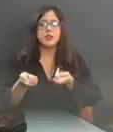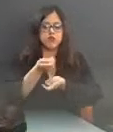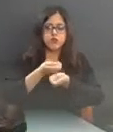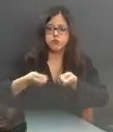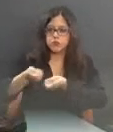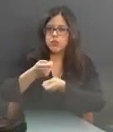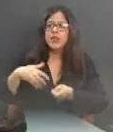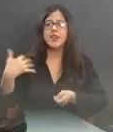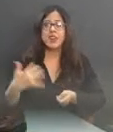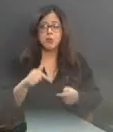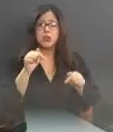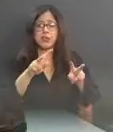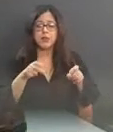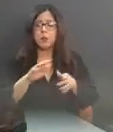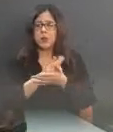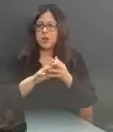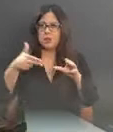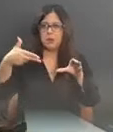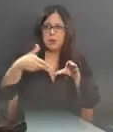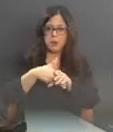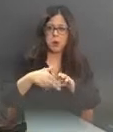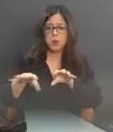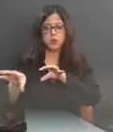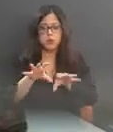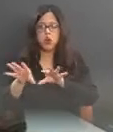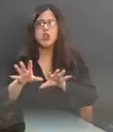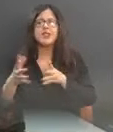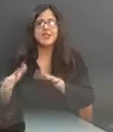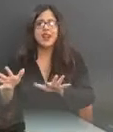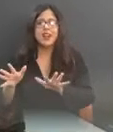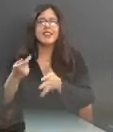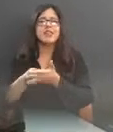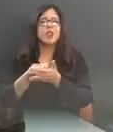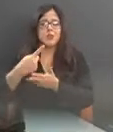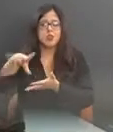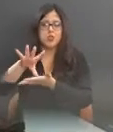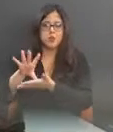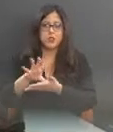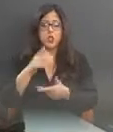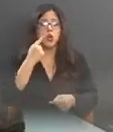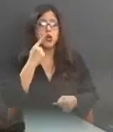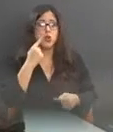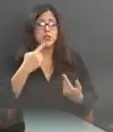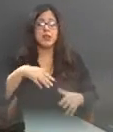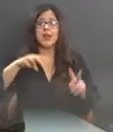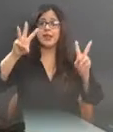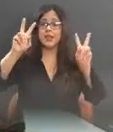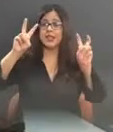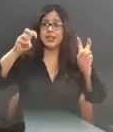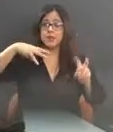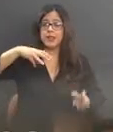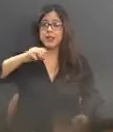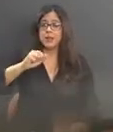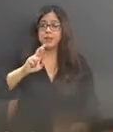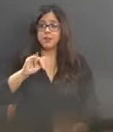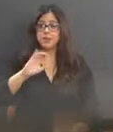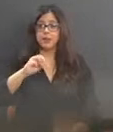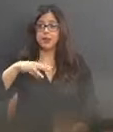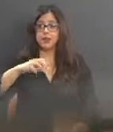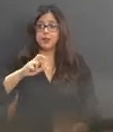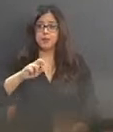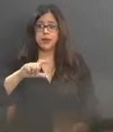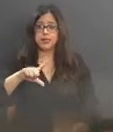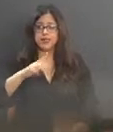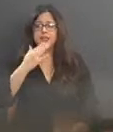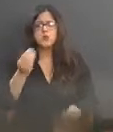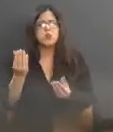tipo de cambio, la bencina, todos los productos importados. Y en cuanto a Mario Marcel y lo que estaban planteando ustedes de qué pasa con su